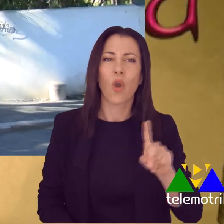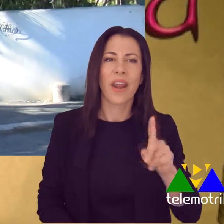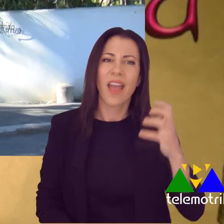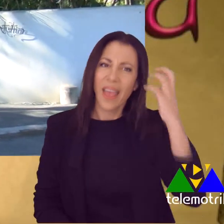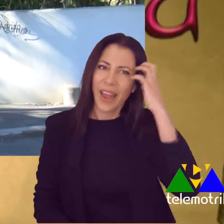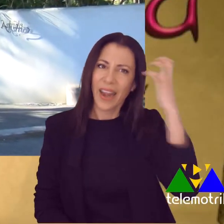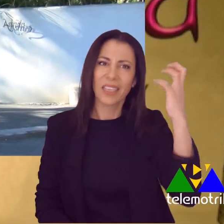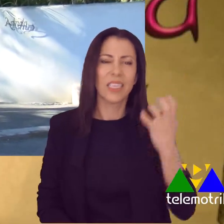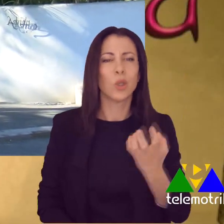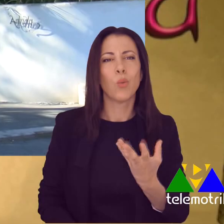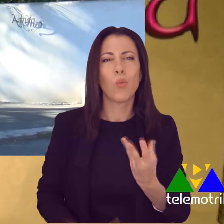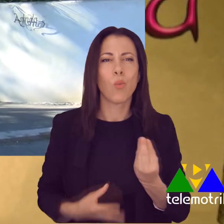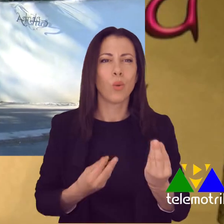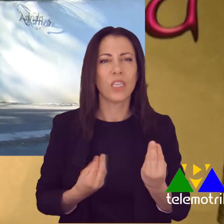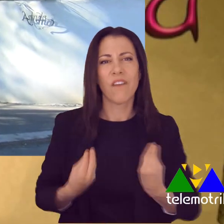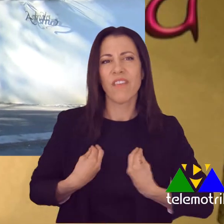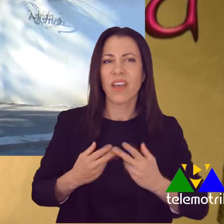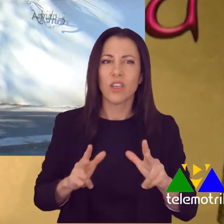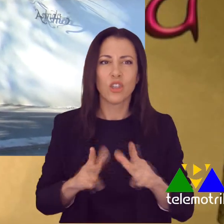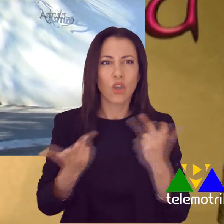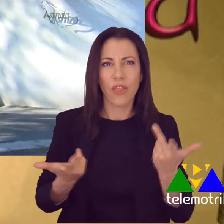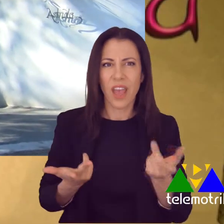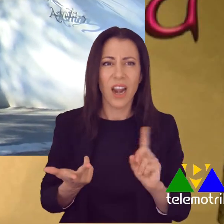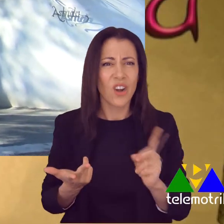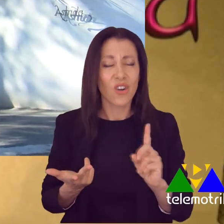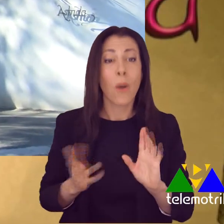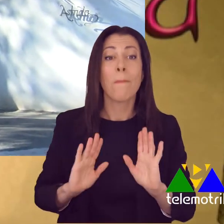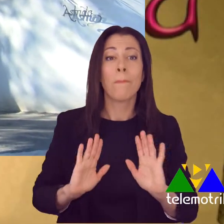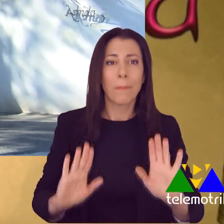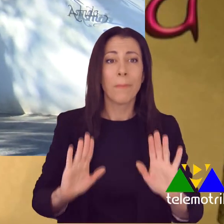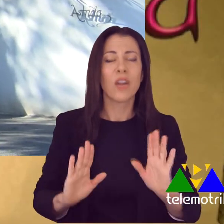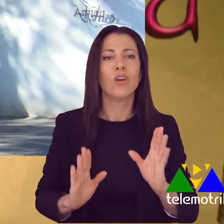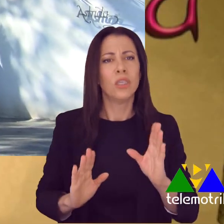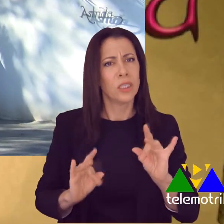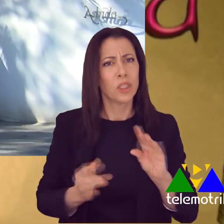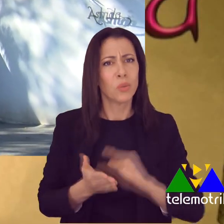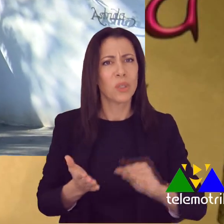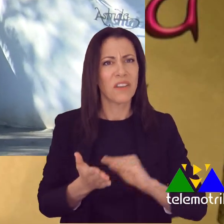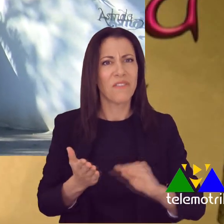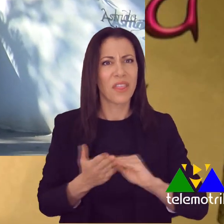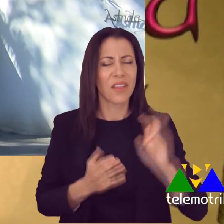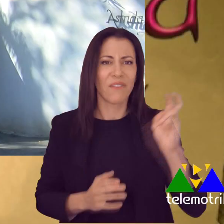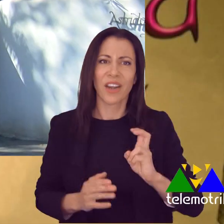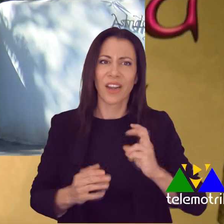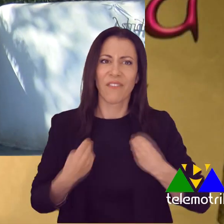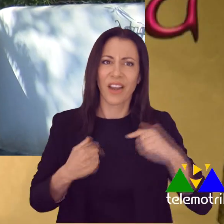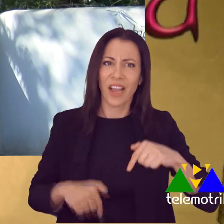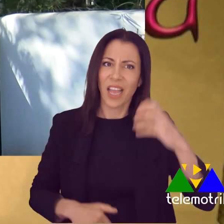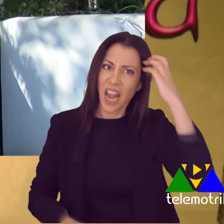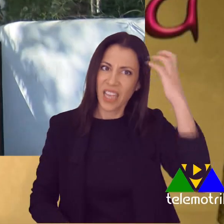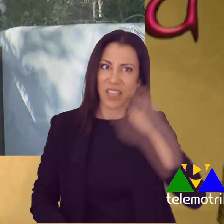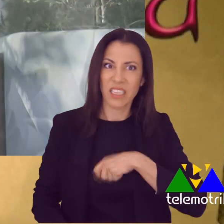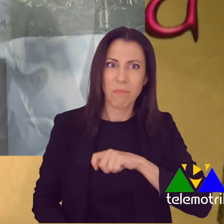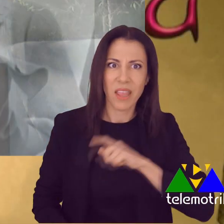reyes de mucha vida social, pero sí que a veces tuvimos residencia de reyes aquí. Vinieron los reyes de